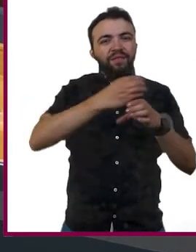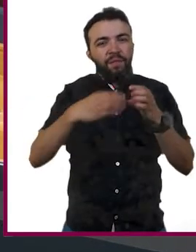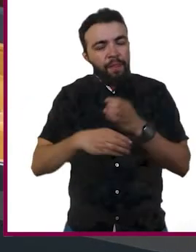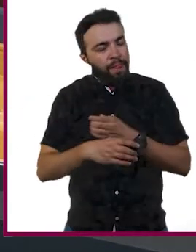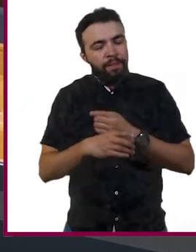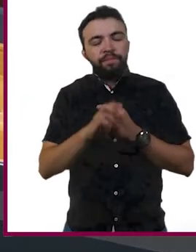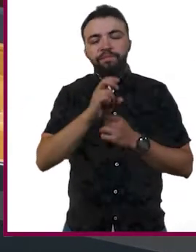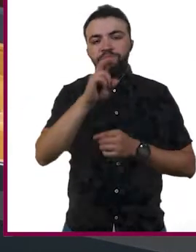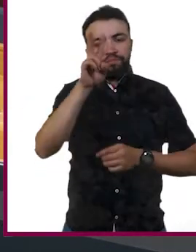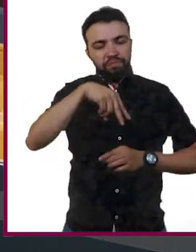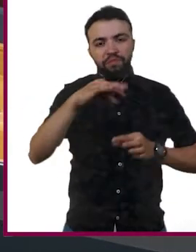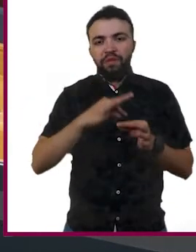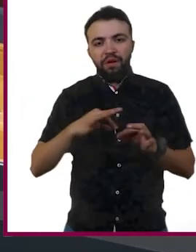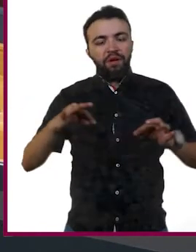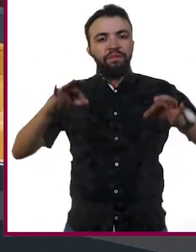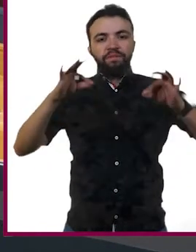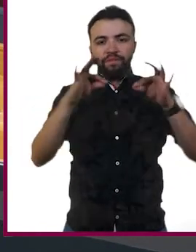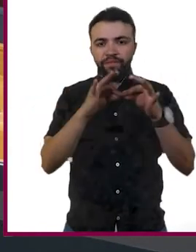estas